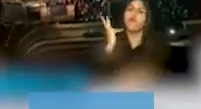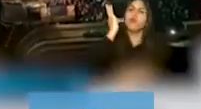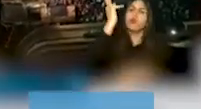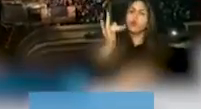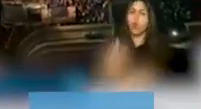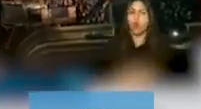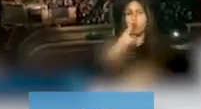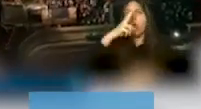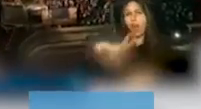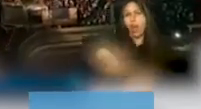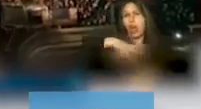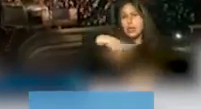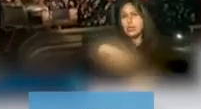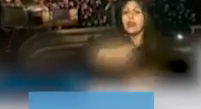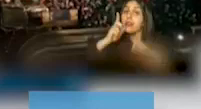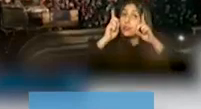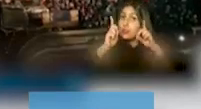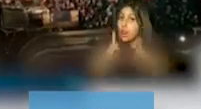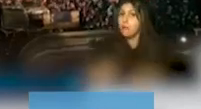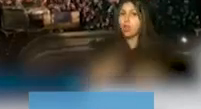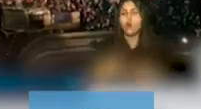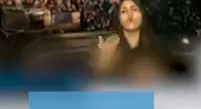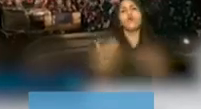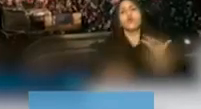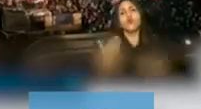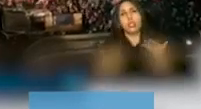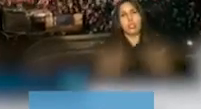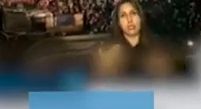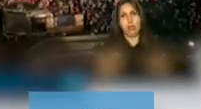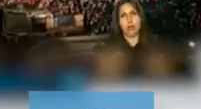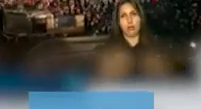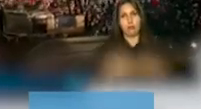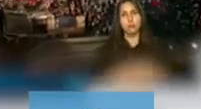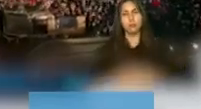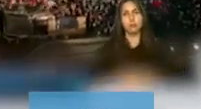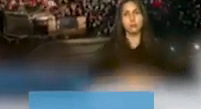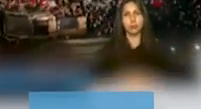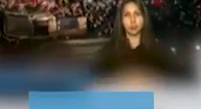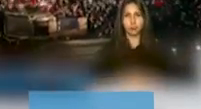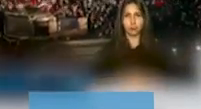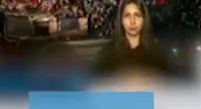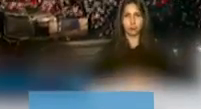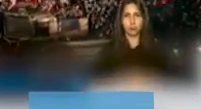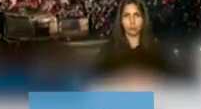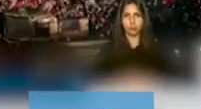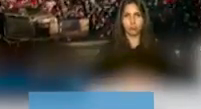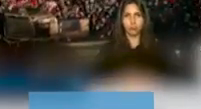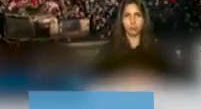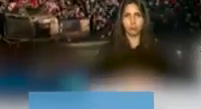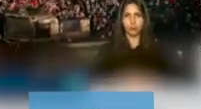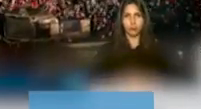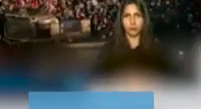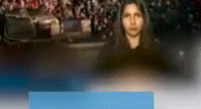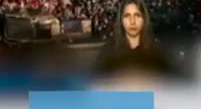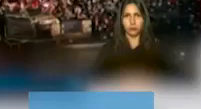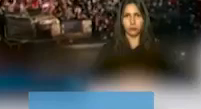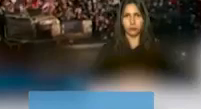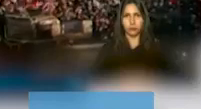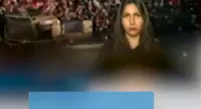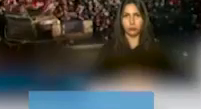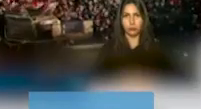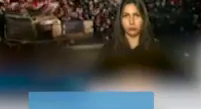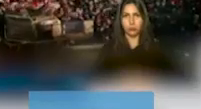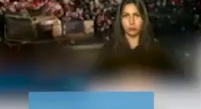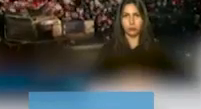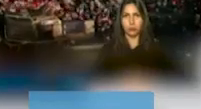adquiridos por esta especie de estado de bienestar 2 del siglo XXI que traería el Frente Amplio. Vamos, cambiamos de